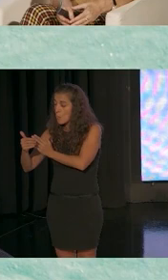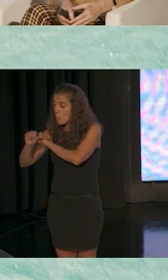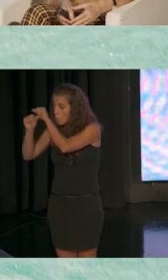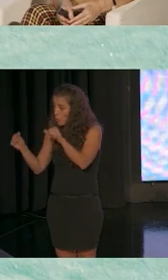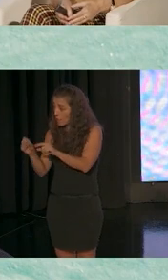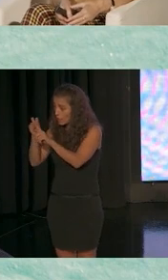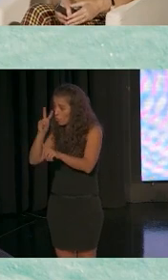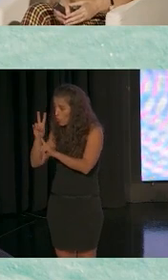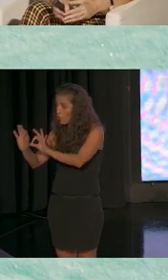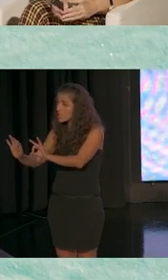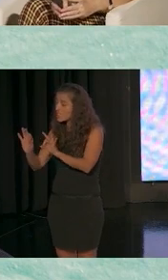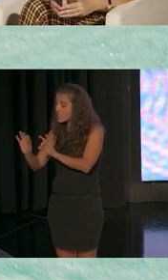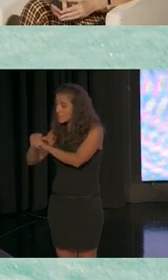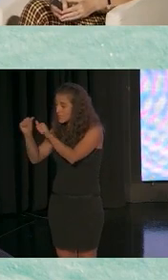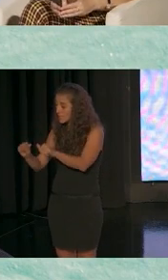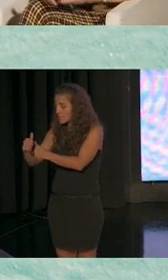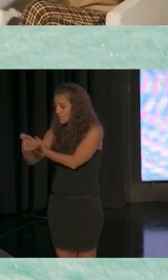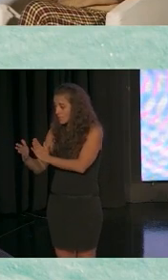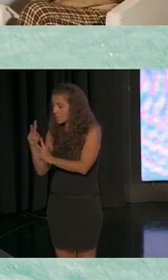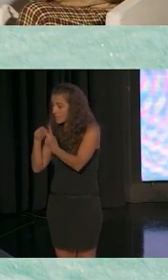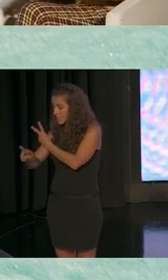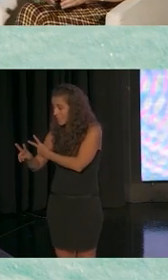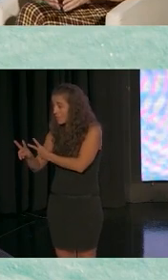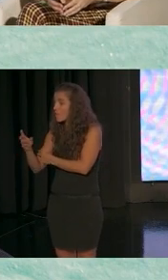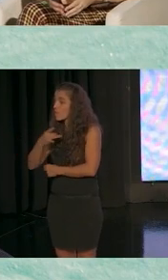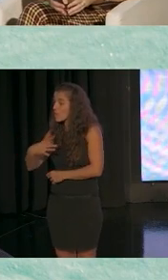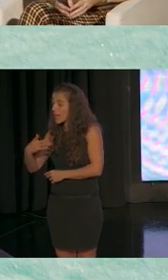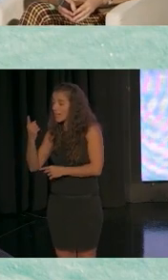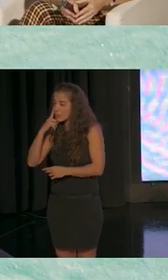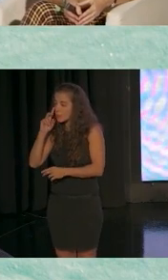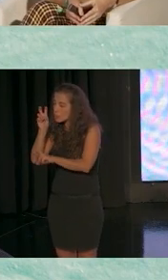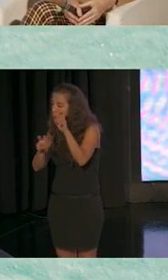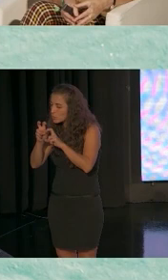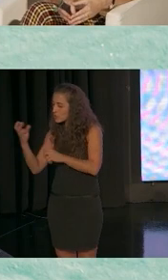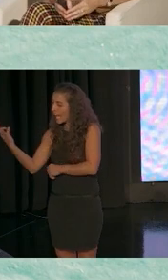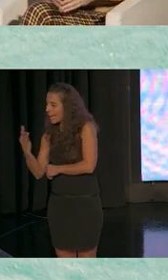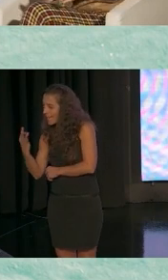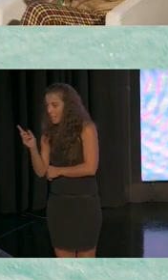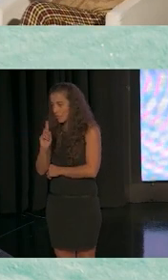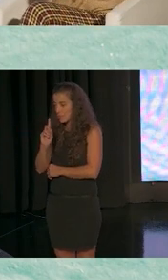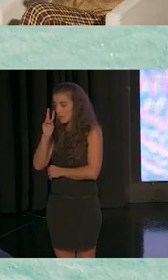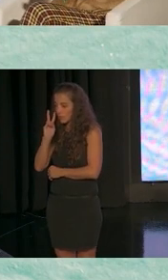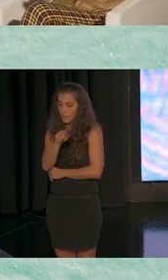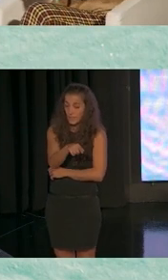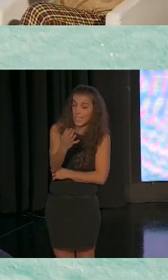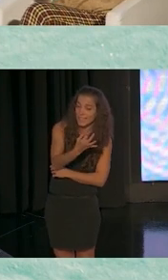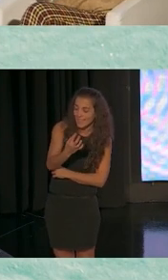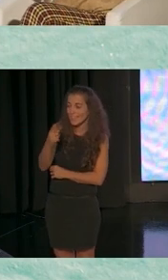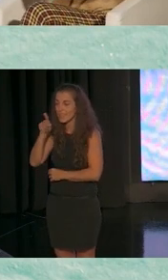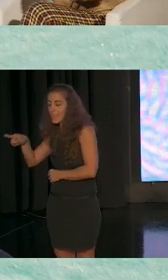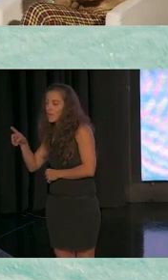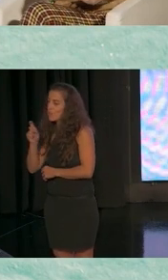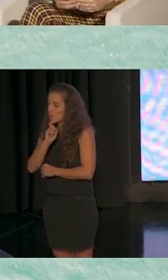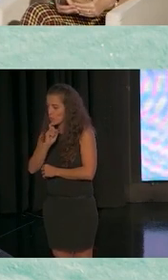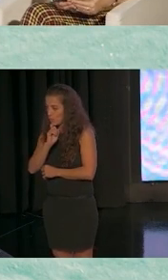blanca no pone tanto el foco en el qué sino en el Cómo no intenta tanto